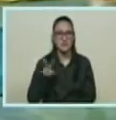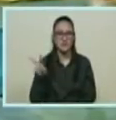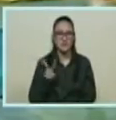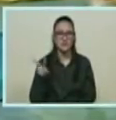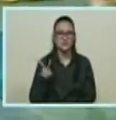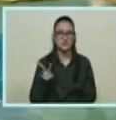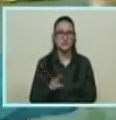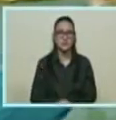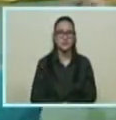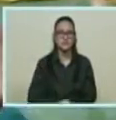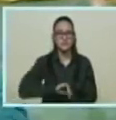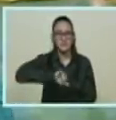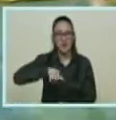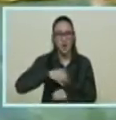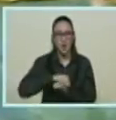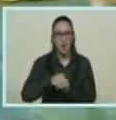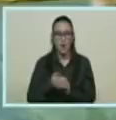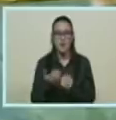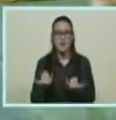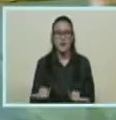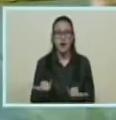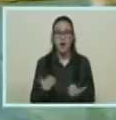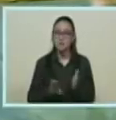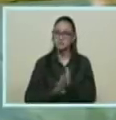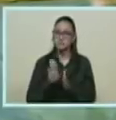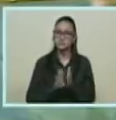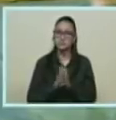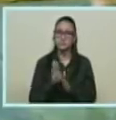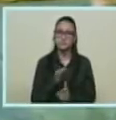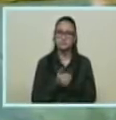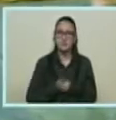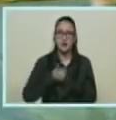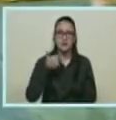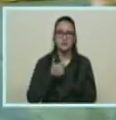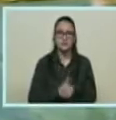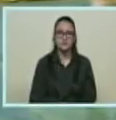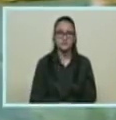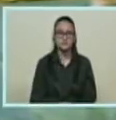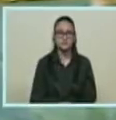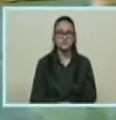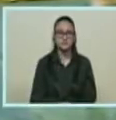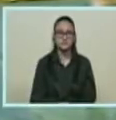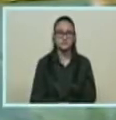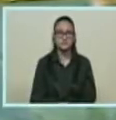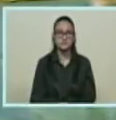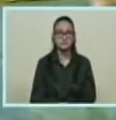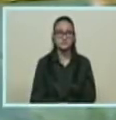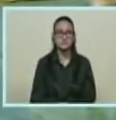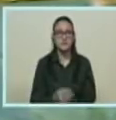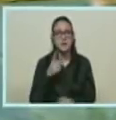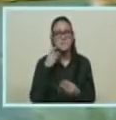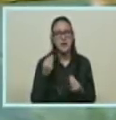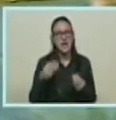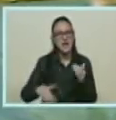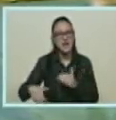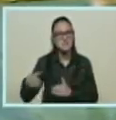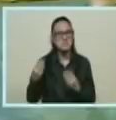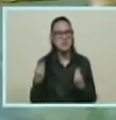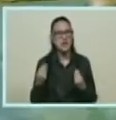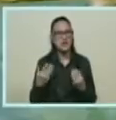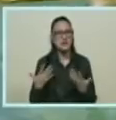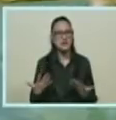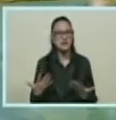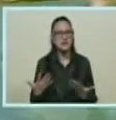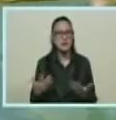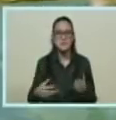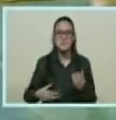Venezuela. Jorge Rodríguez. Así que bueno, vamos avanzando en la criptomoneda. ¿Para qué es esta riqueza? ¿Y